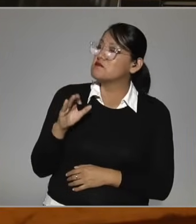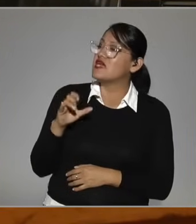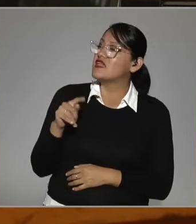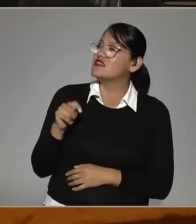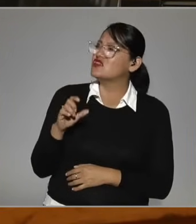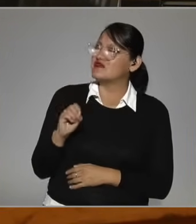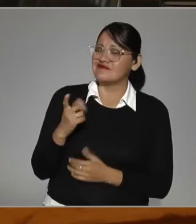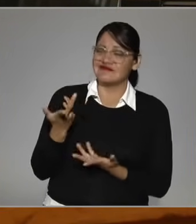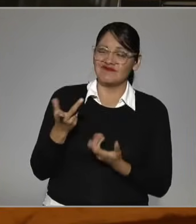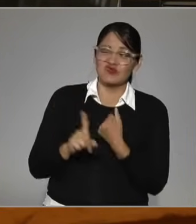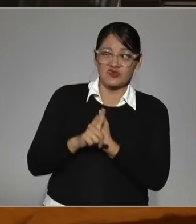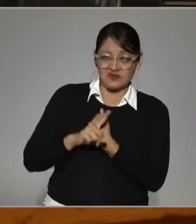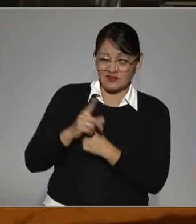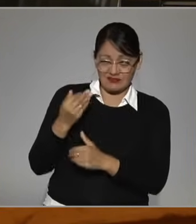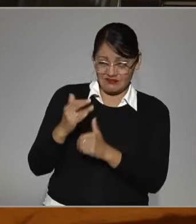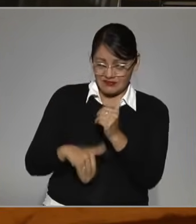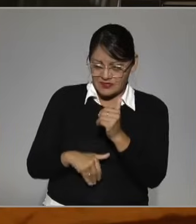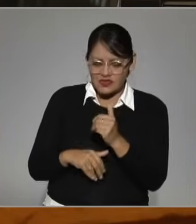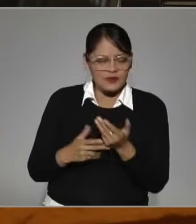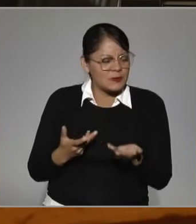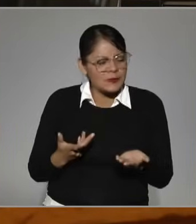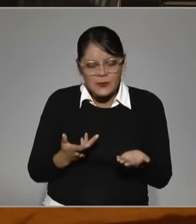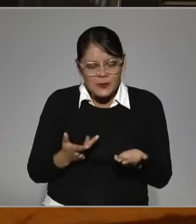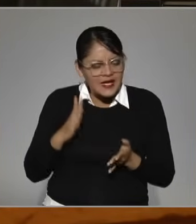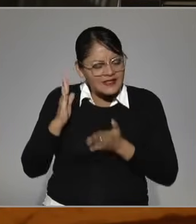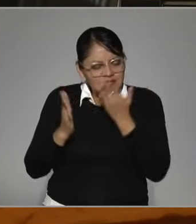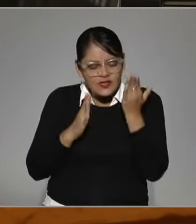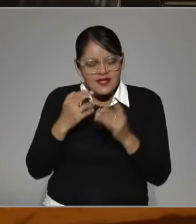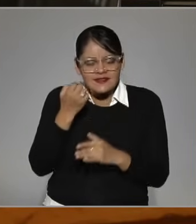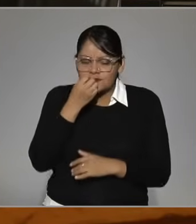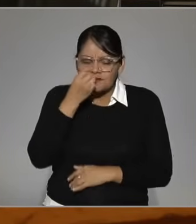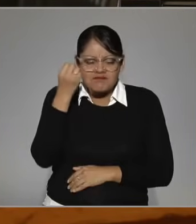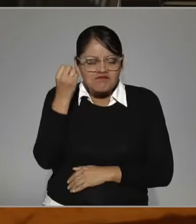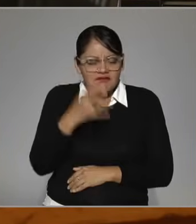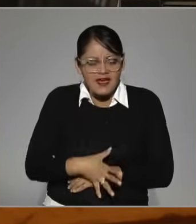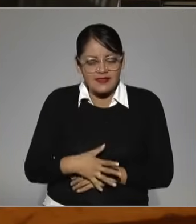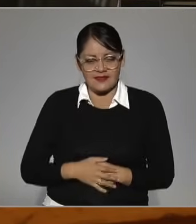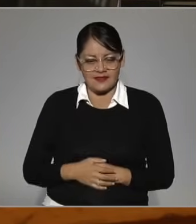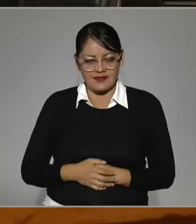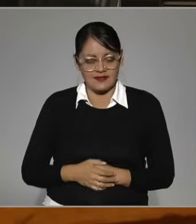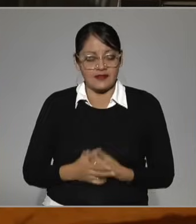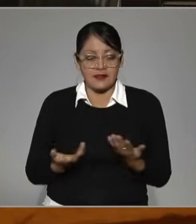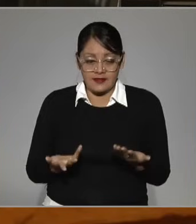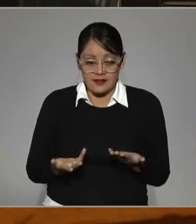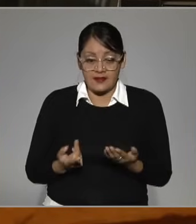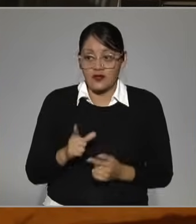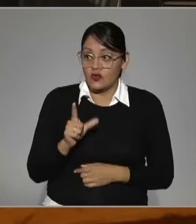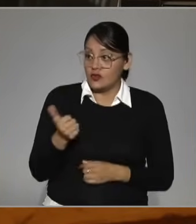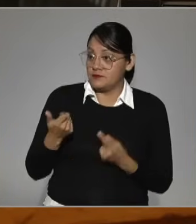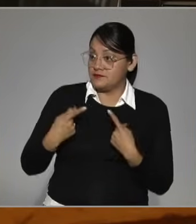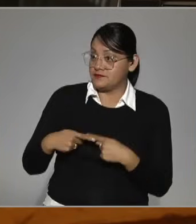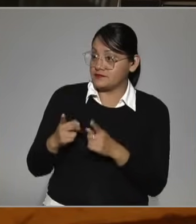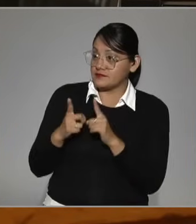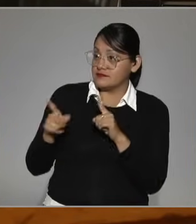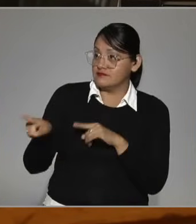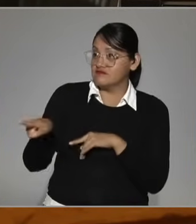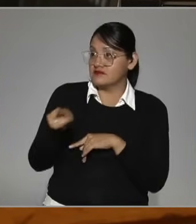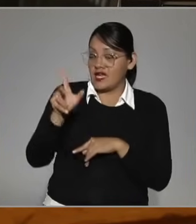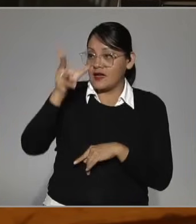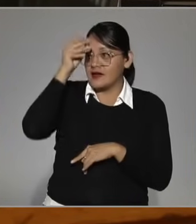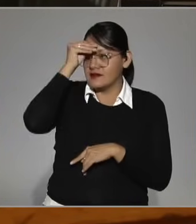dones humanos es padrísimo. Y poder aprender de lo que otros han desarrollado también es